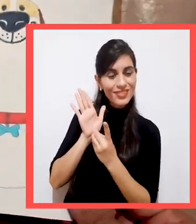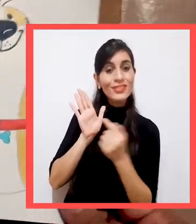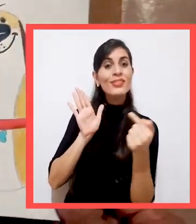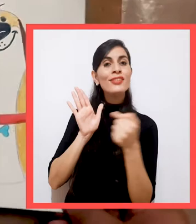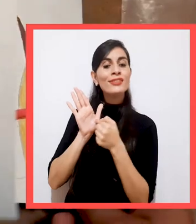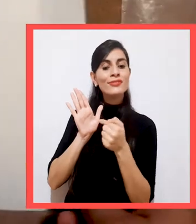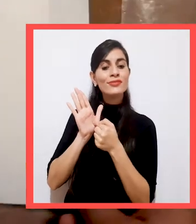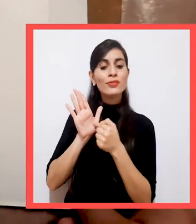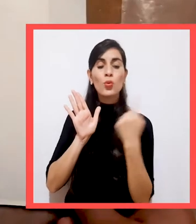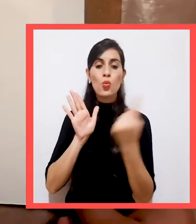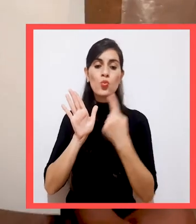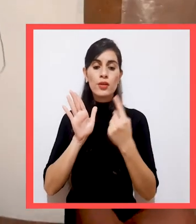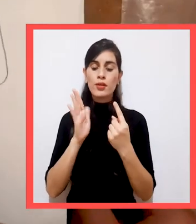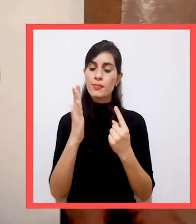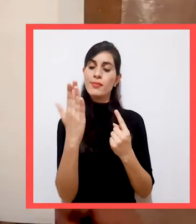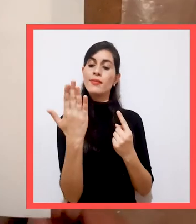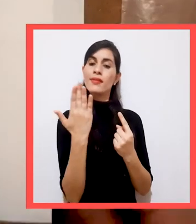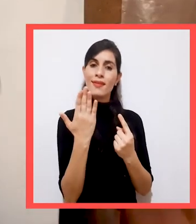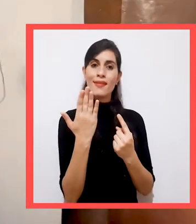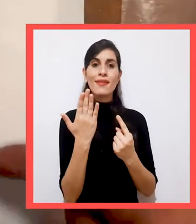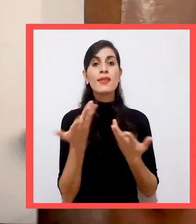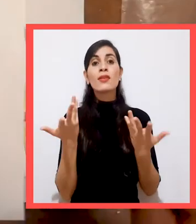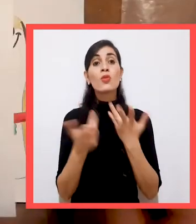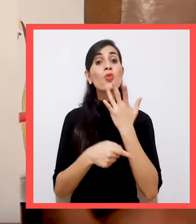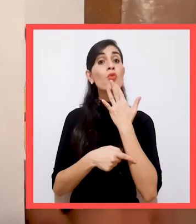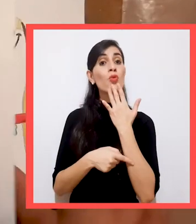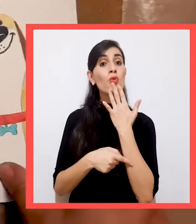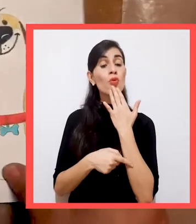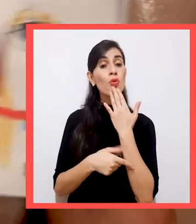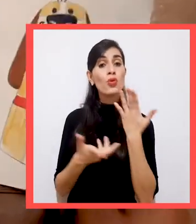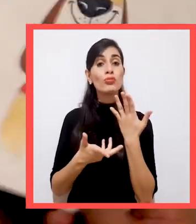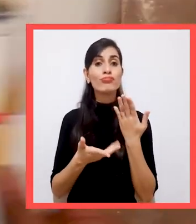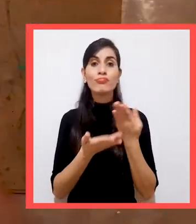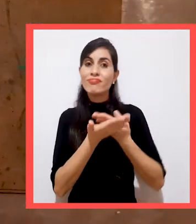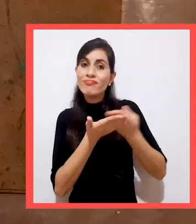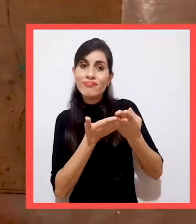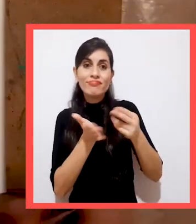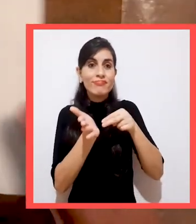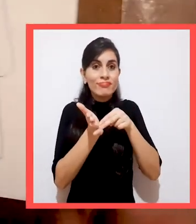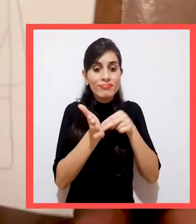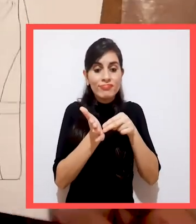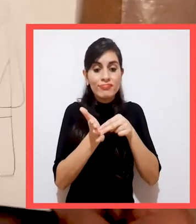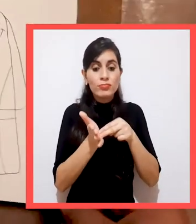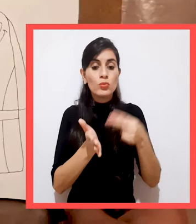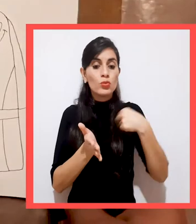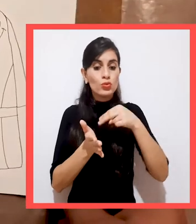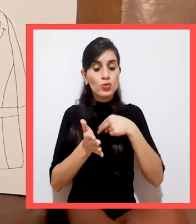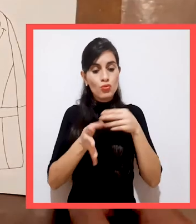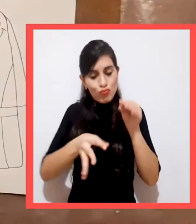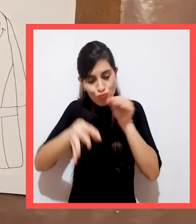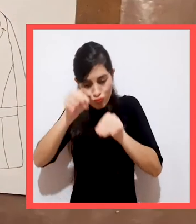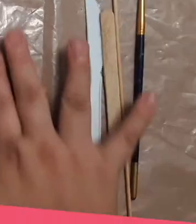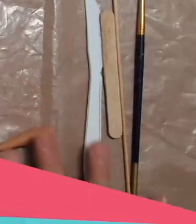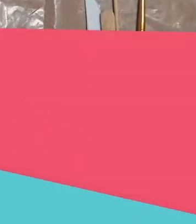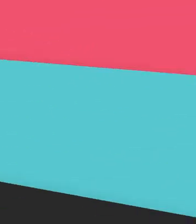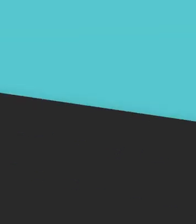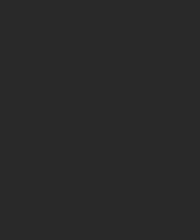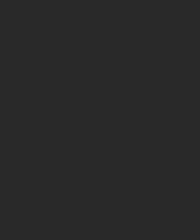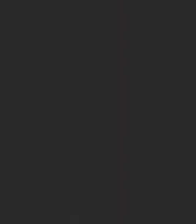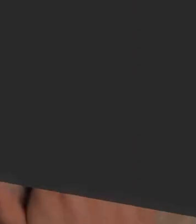lo utilizaremos solamente lineal en blanco y negro, que es sobre el que trabajaremos.